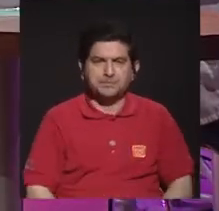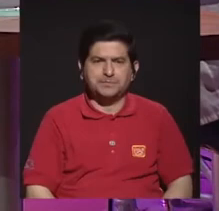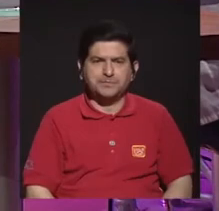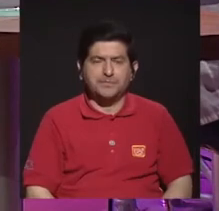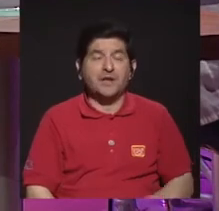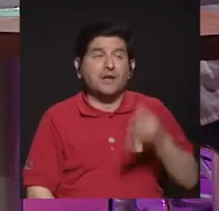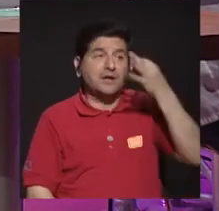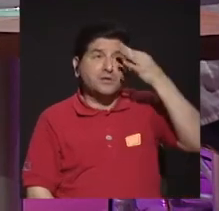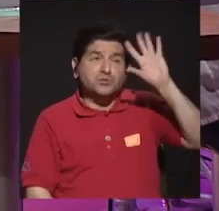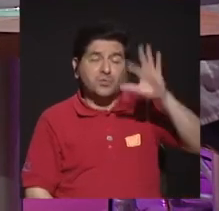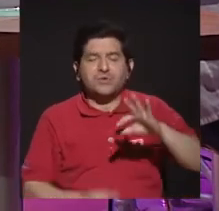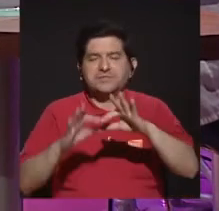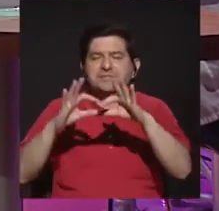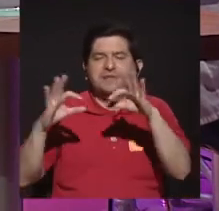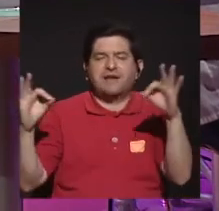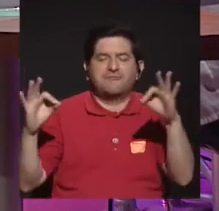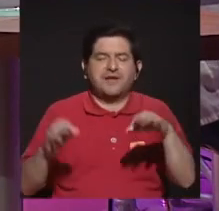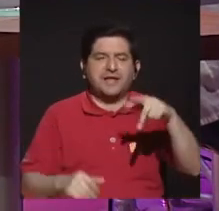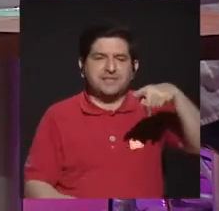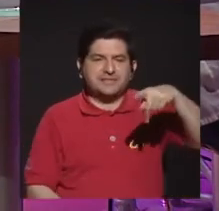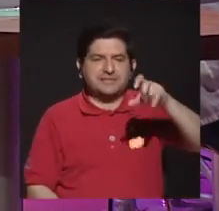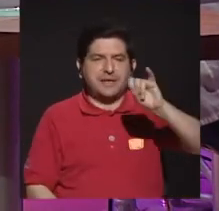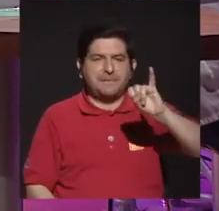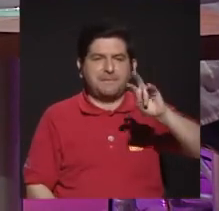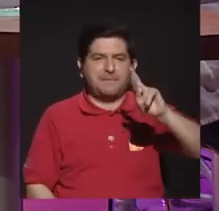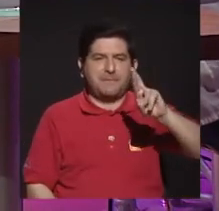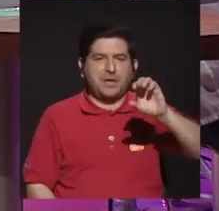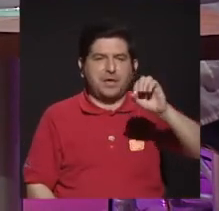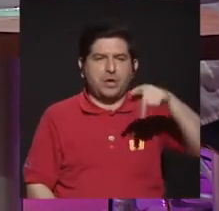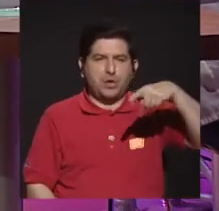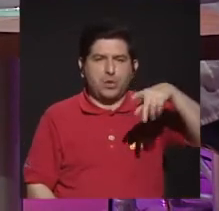del supuesto piropo, que es